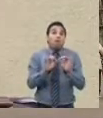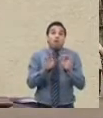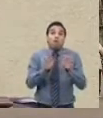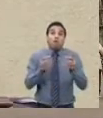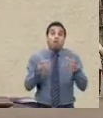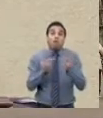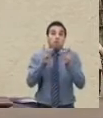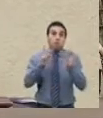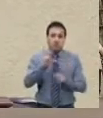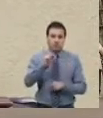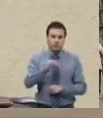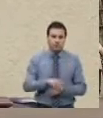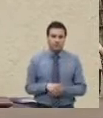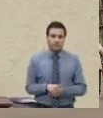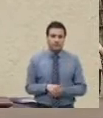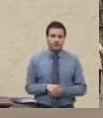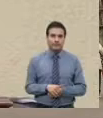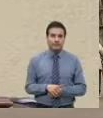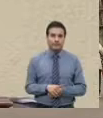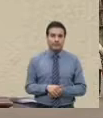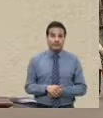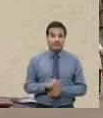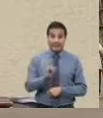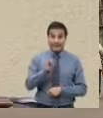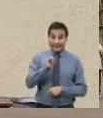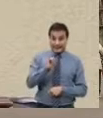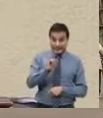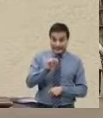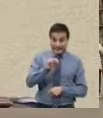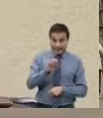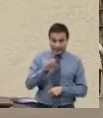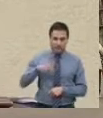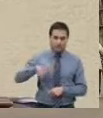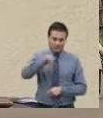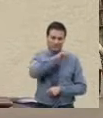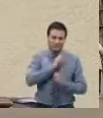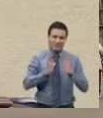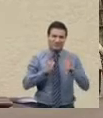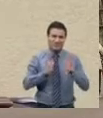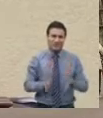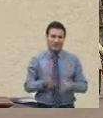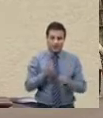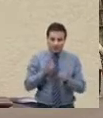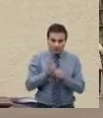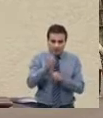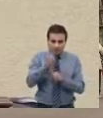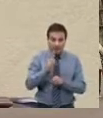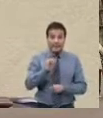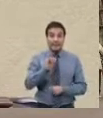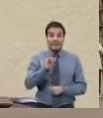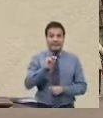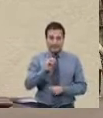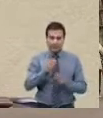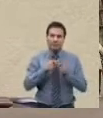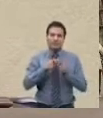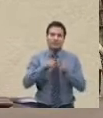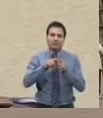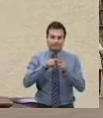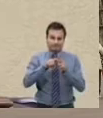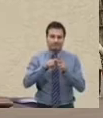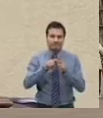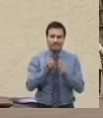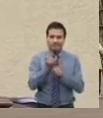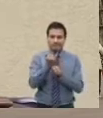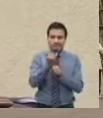Debo señalar que el INE fue, como se ha mencionado aquí, quien se percató del engaño. El INE fue quien inició un procedimiento oficioso. El INE fue